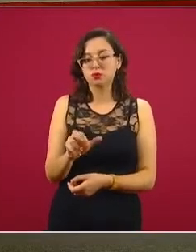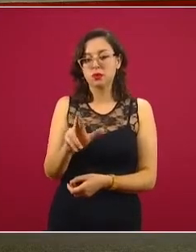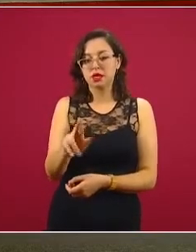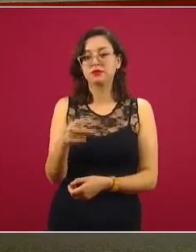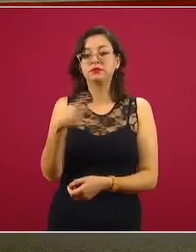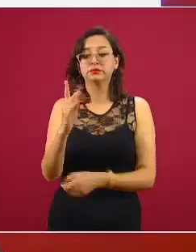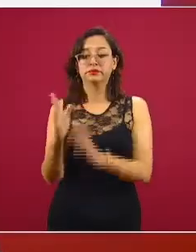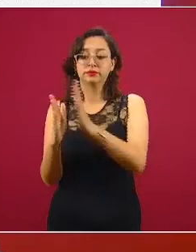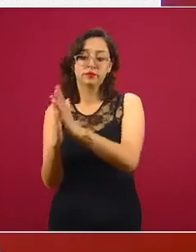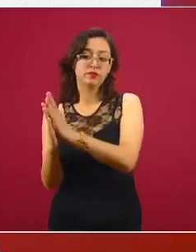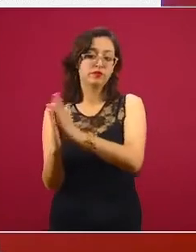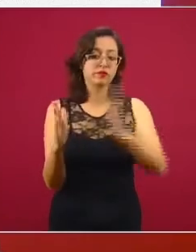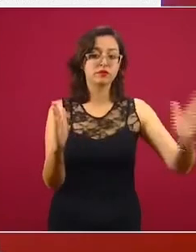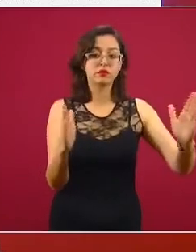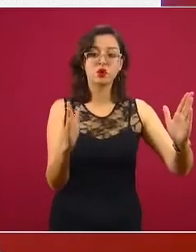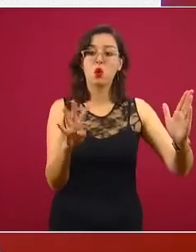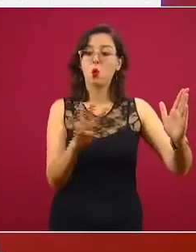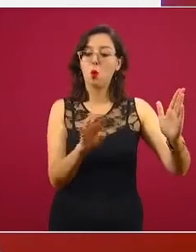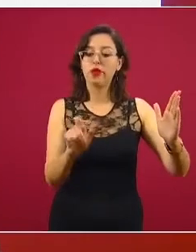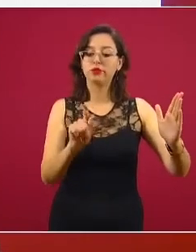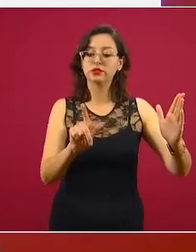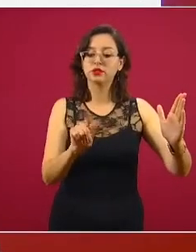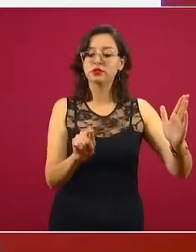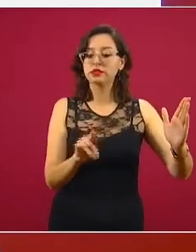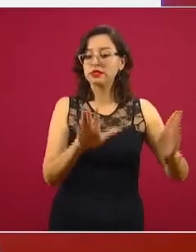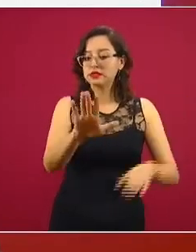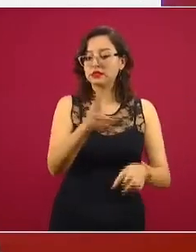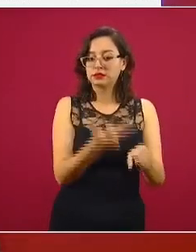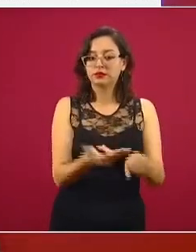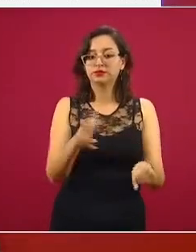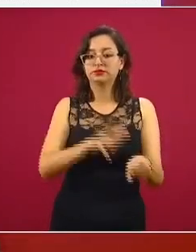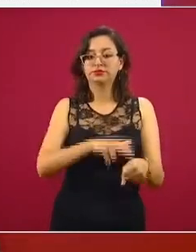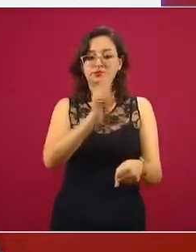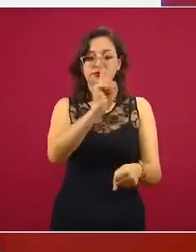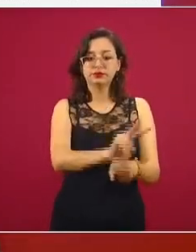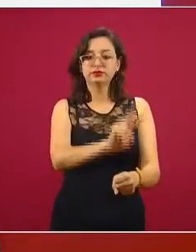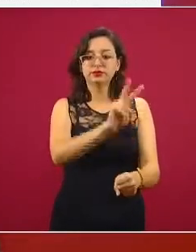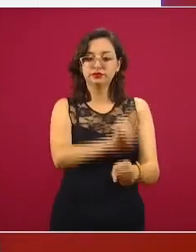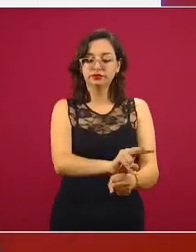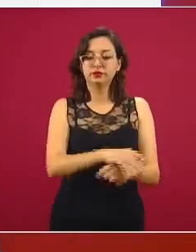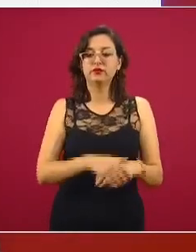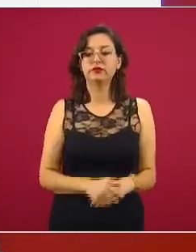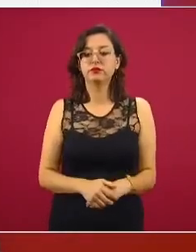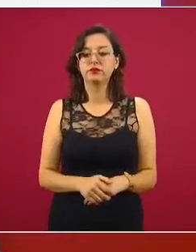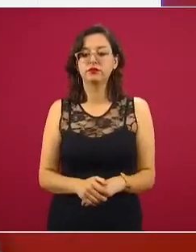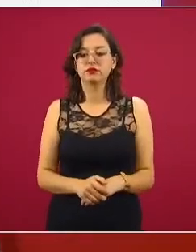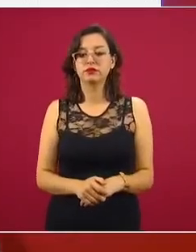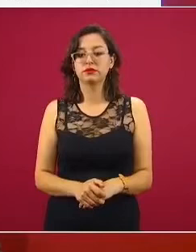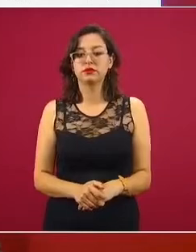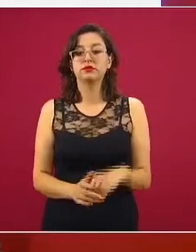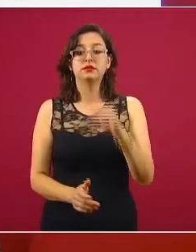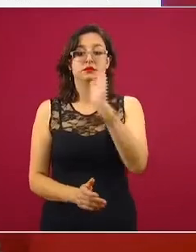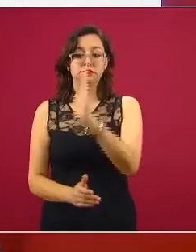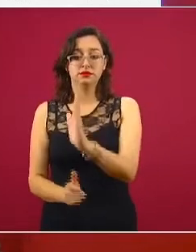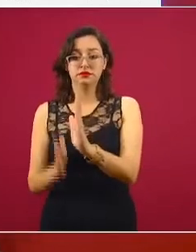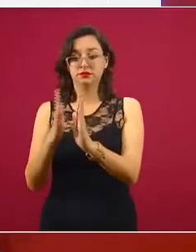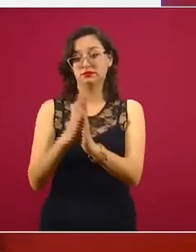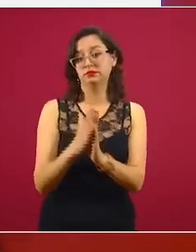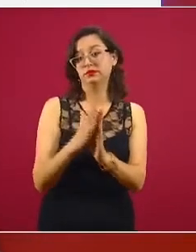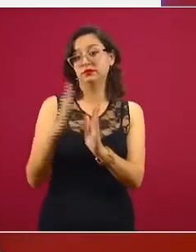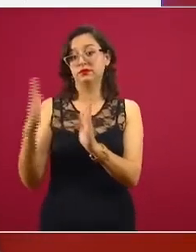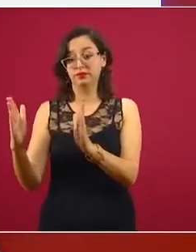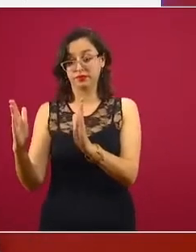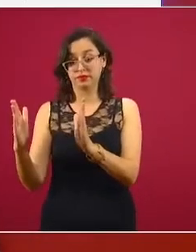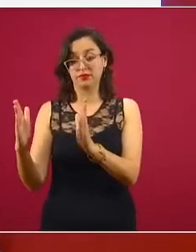sigue siendo 475 unidades de salud monitoras de enfermedad respiratoria. Ahora pongan atención en estas dos